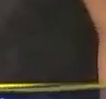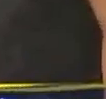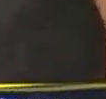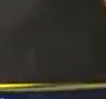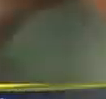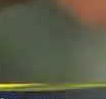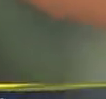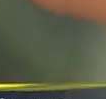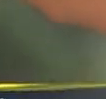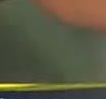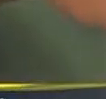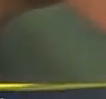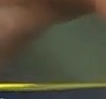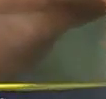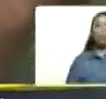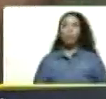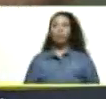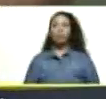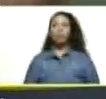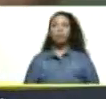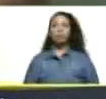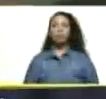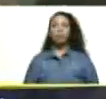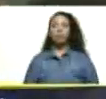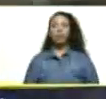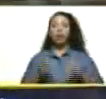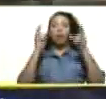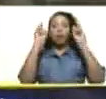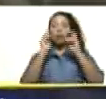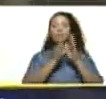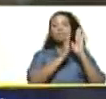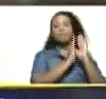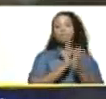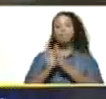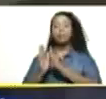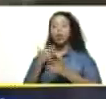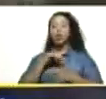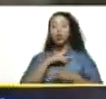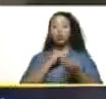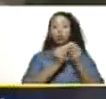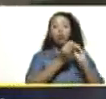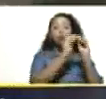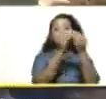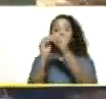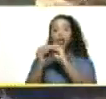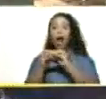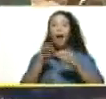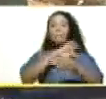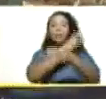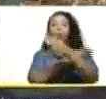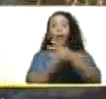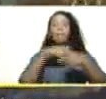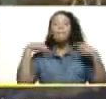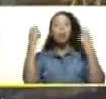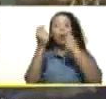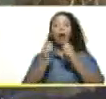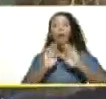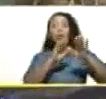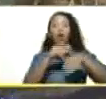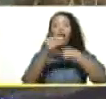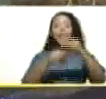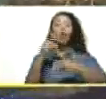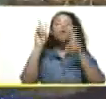todos, presidente, usted ha sido el primero que ha impulsado y que ha motorizado esta idea de poder sembrar en todos los espacios. Le decimos